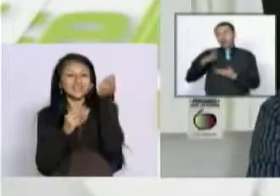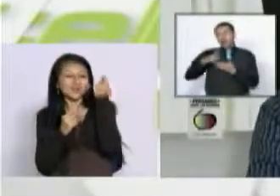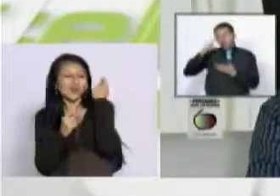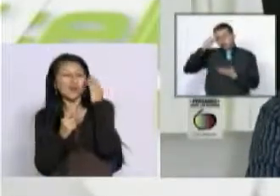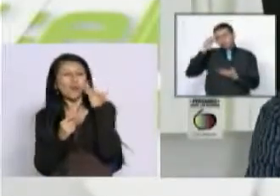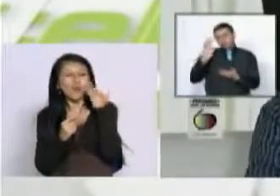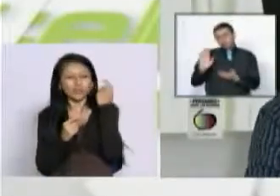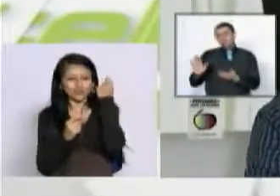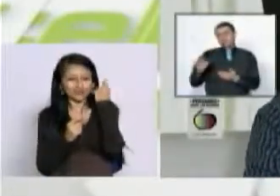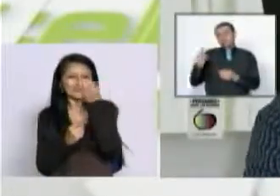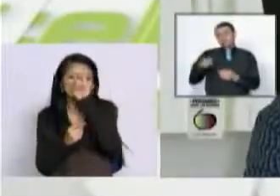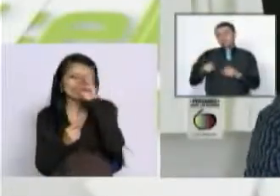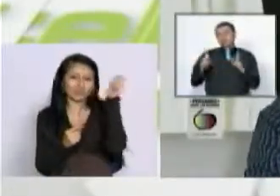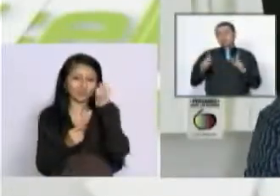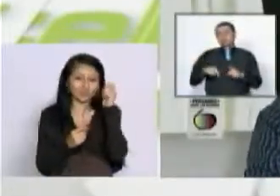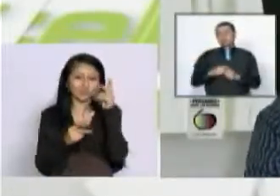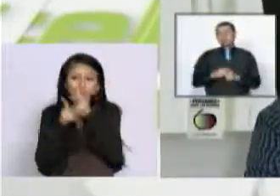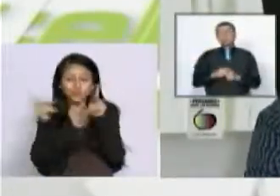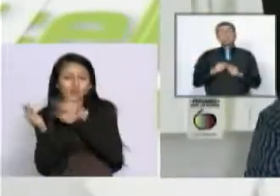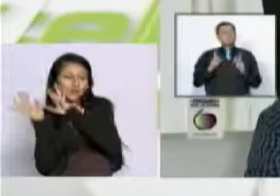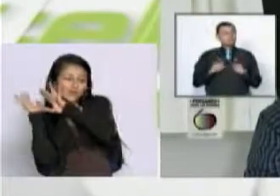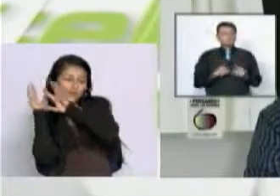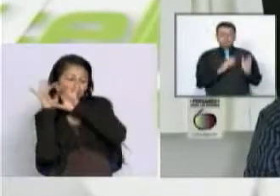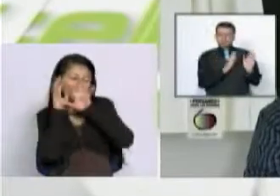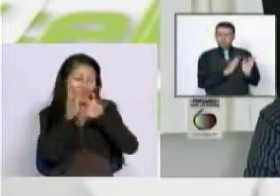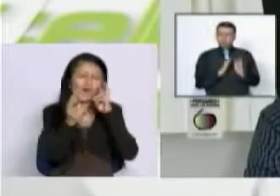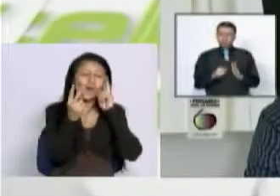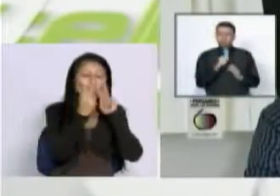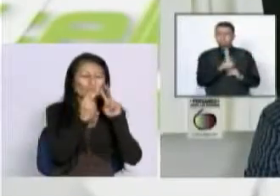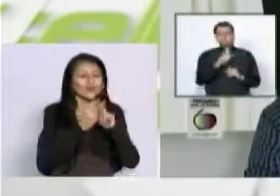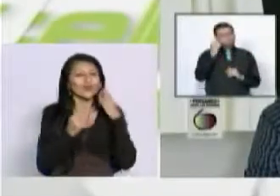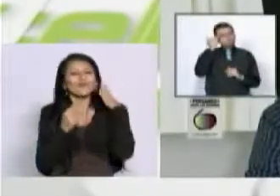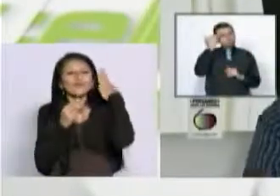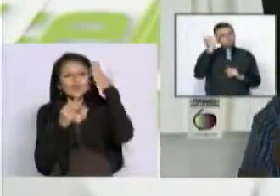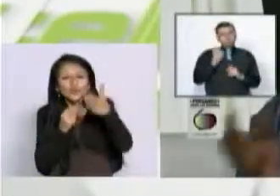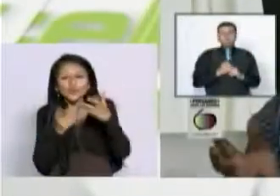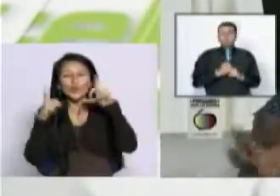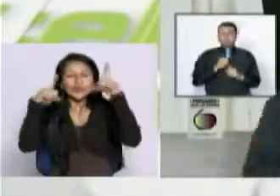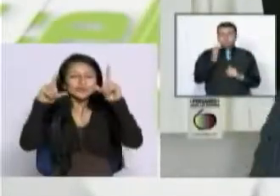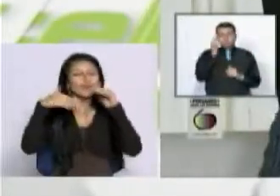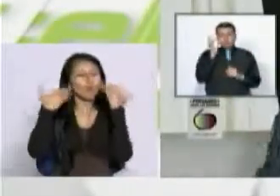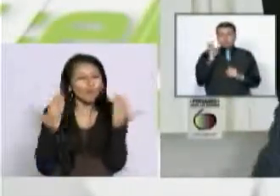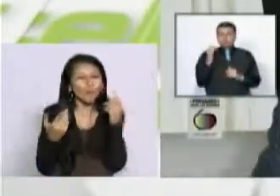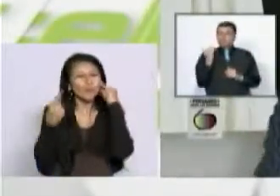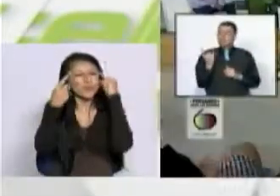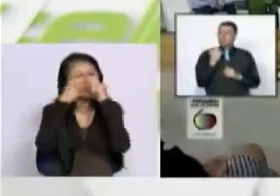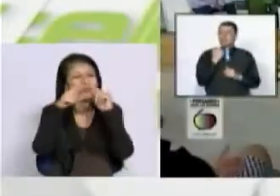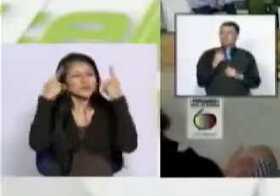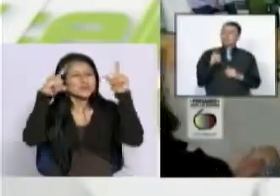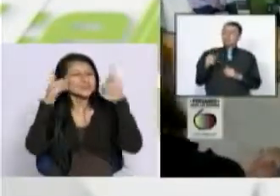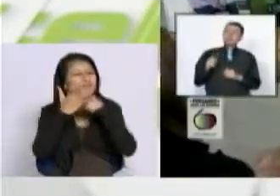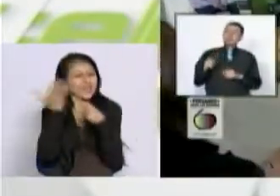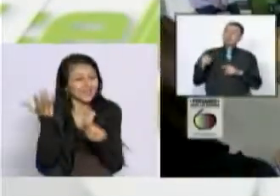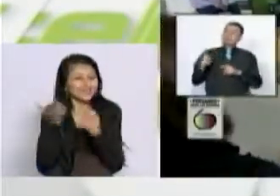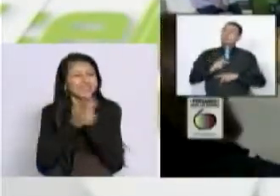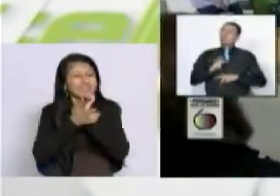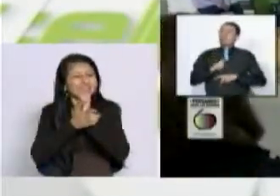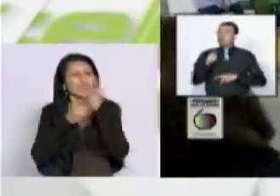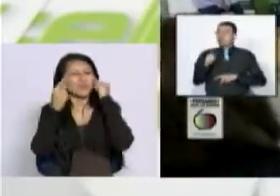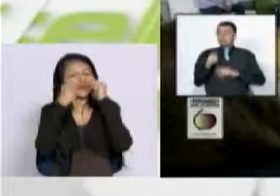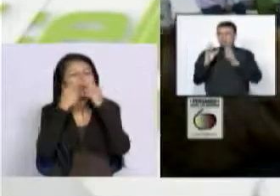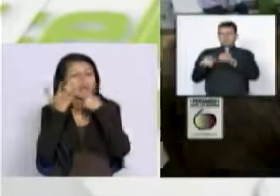Manizales, en donde el público asistente pudo conocer hacia dónde quiere llegar la televisión pública, el cual contó con